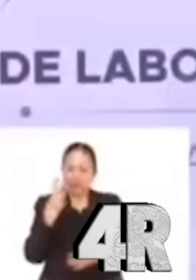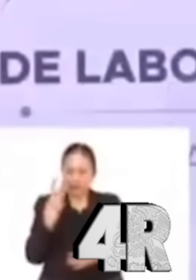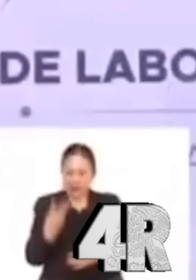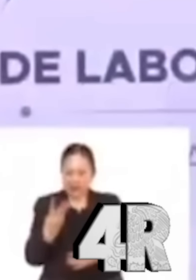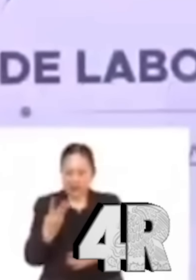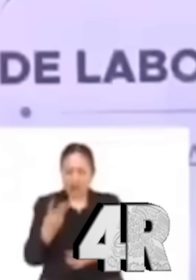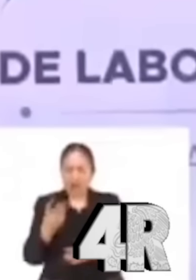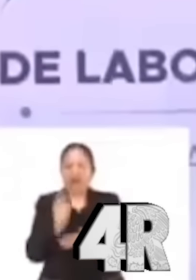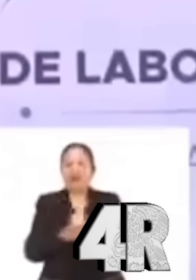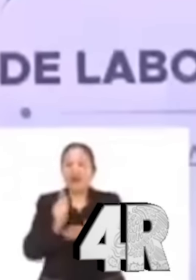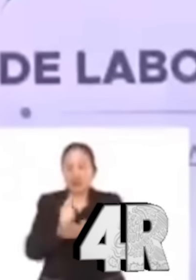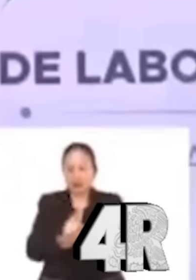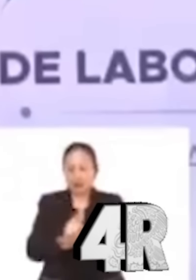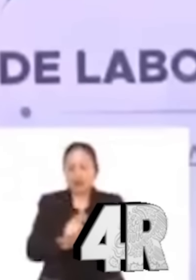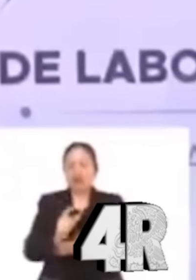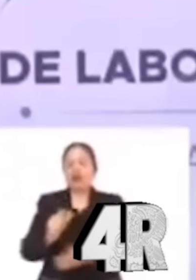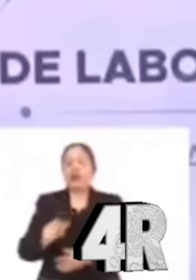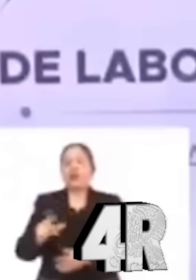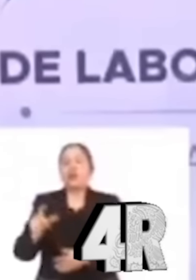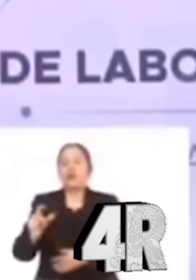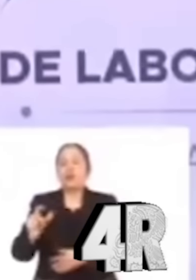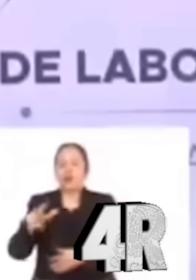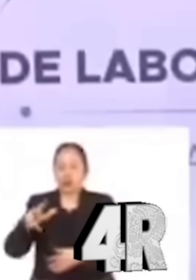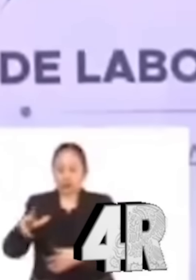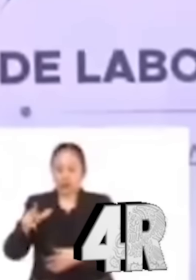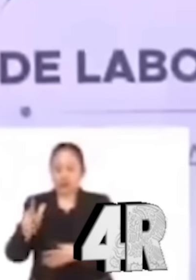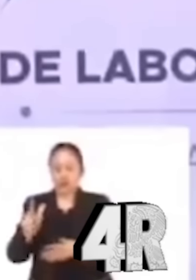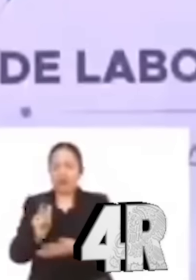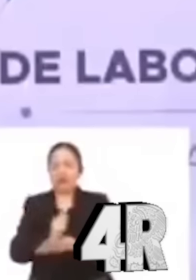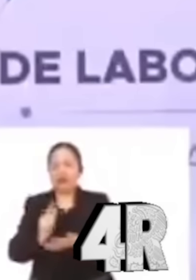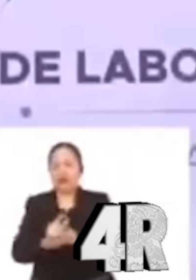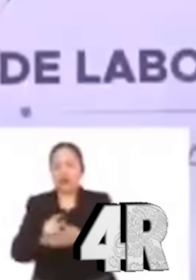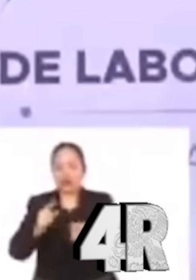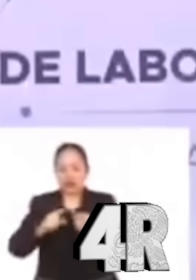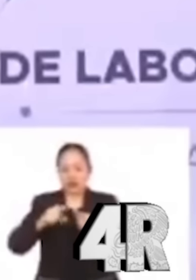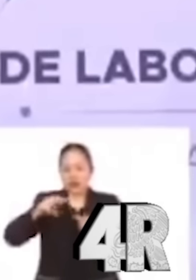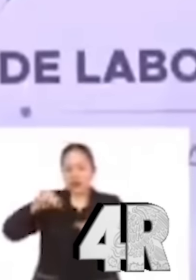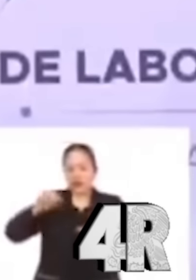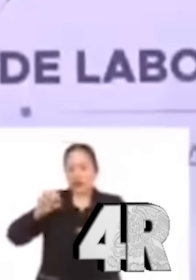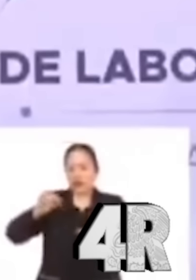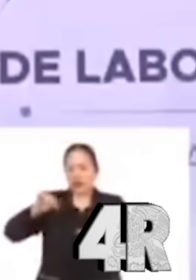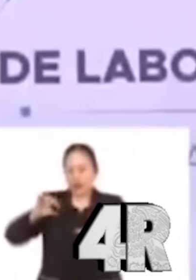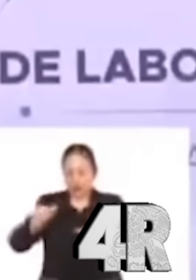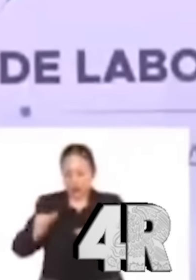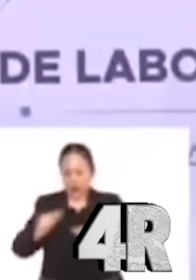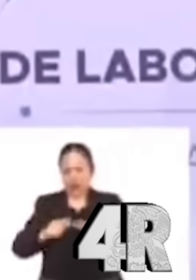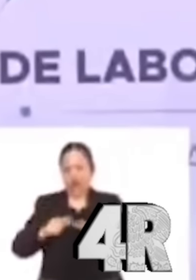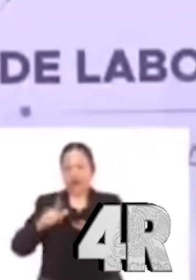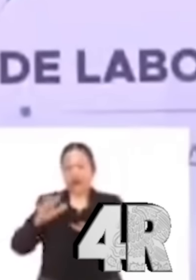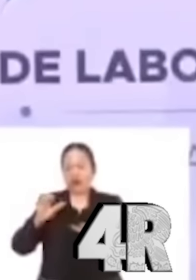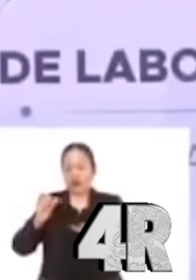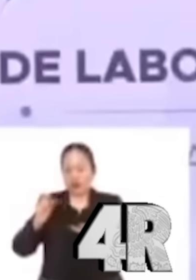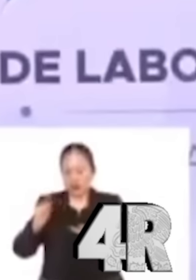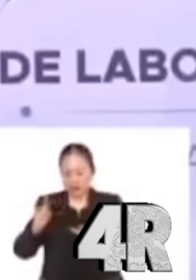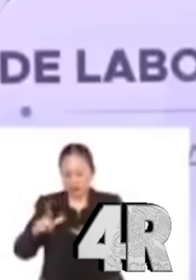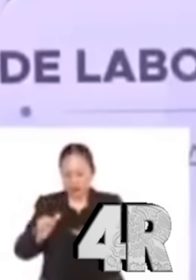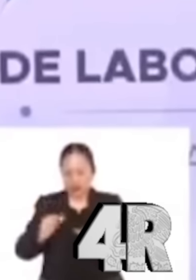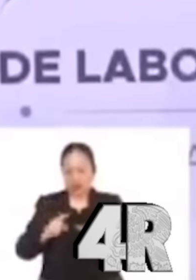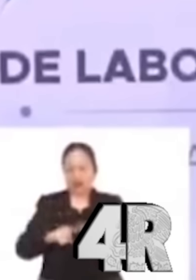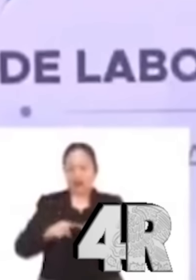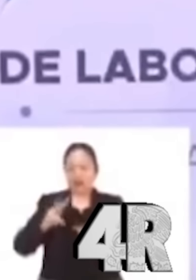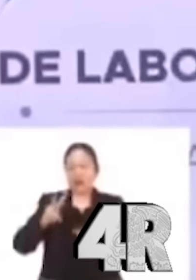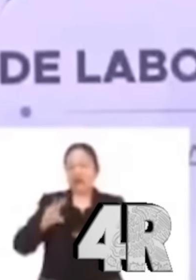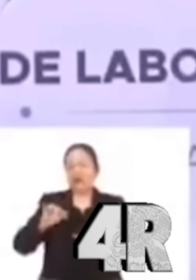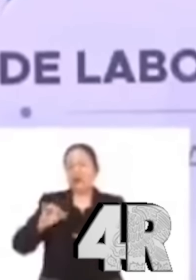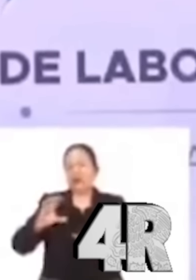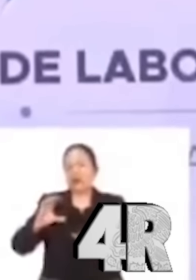y a los 18 legisladores, a Mónica Fernández, a Wesley Chantal Jiménez, a Víctor Hugo Lobo,